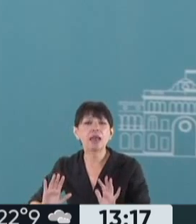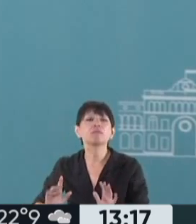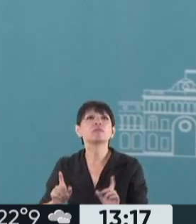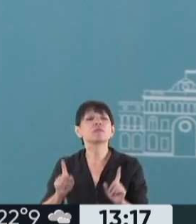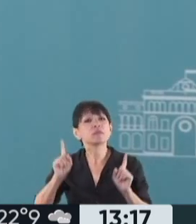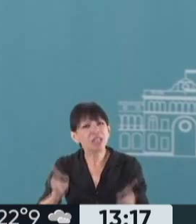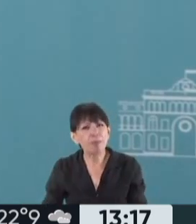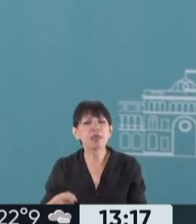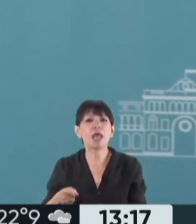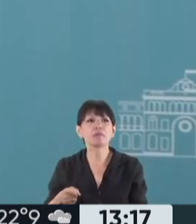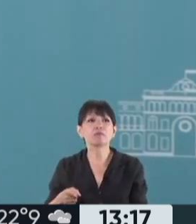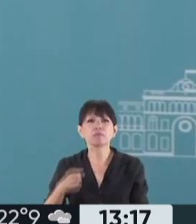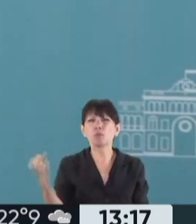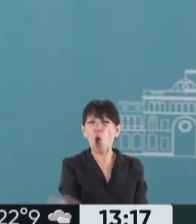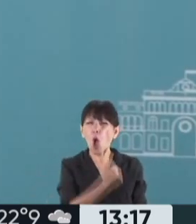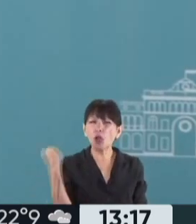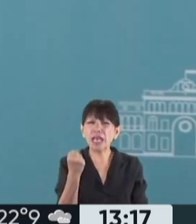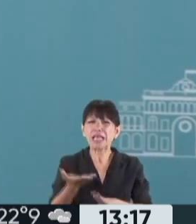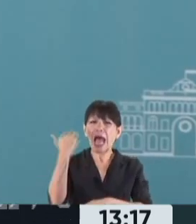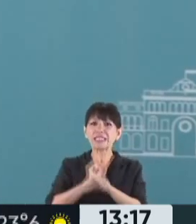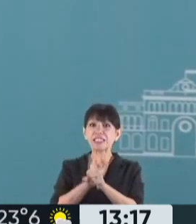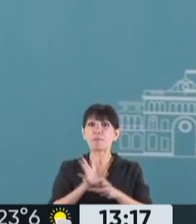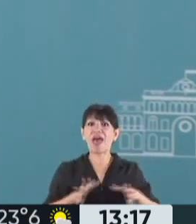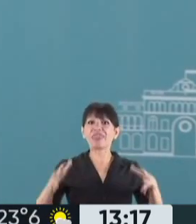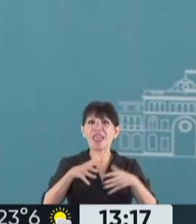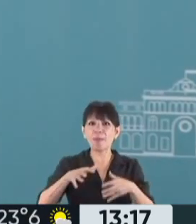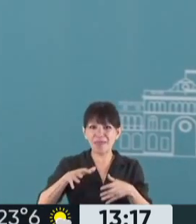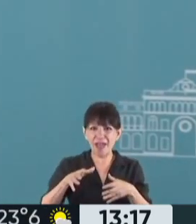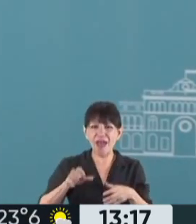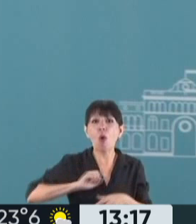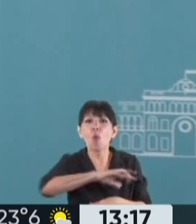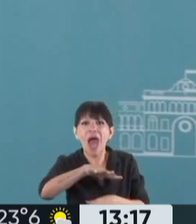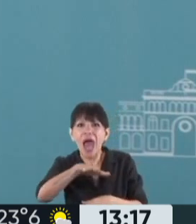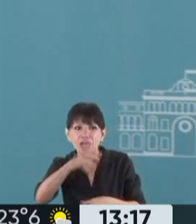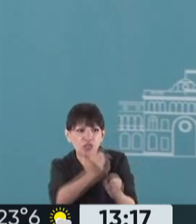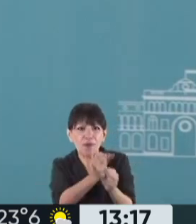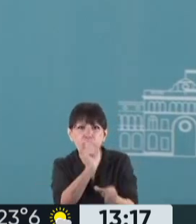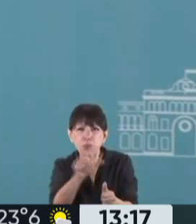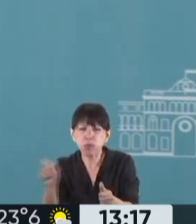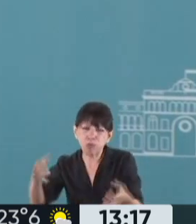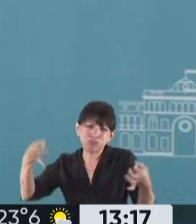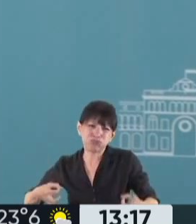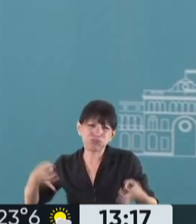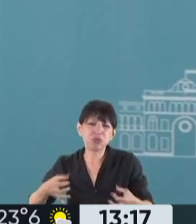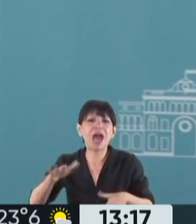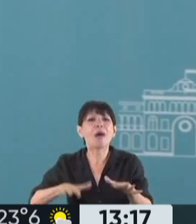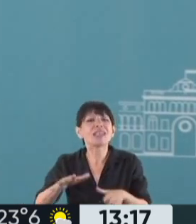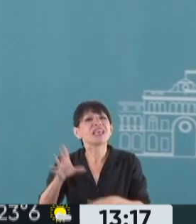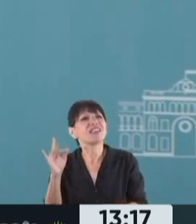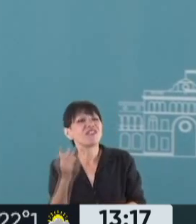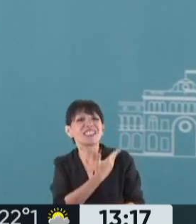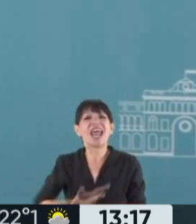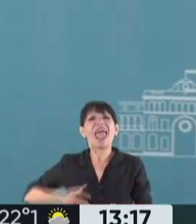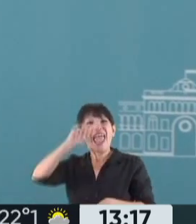el enorme rol que tuvieron durante la pandemia. A veces, para contar, es difícil desde la voz del